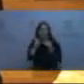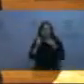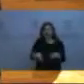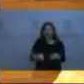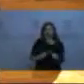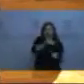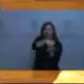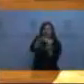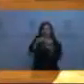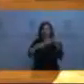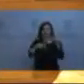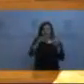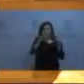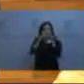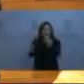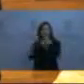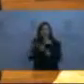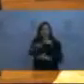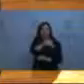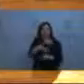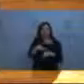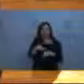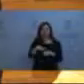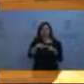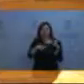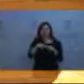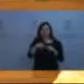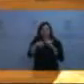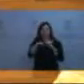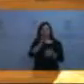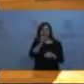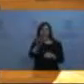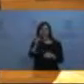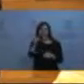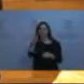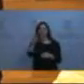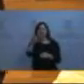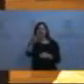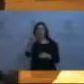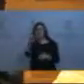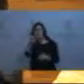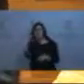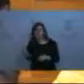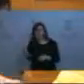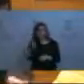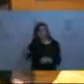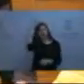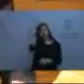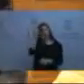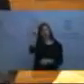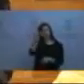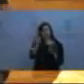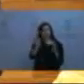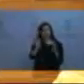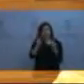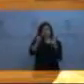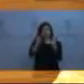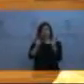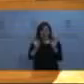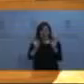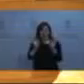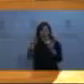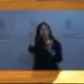están todavía sin ocupar, les recuerdo, por ejemplo, las de Figueras, vamos, no me parece que en esa faceta, al menos, sea un modelo